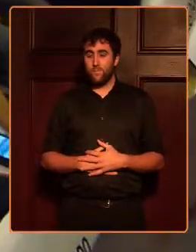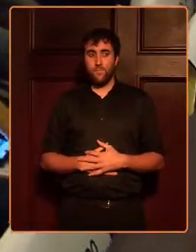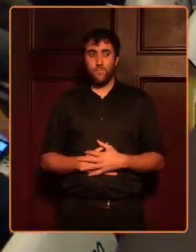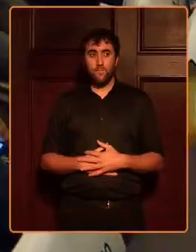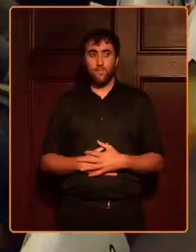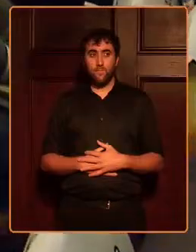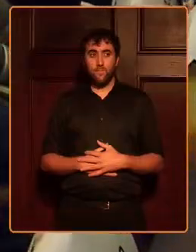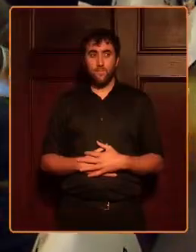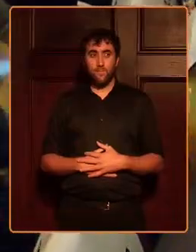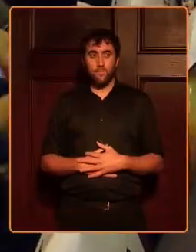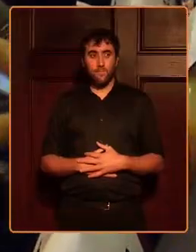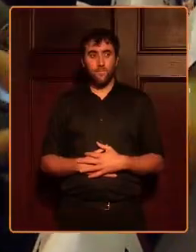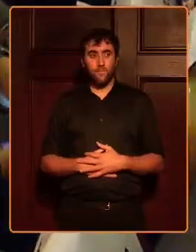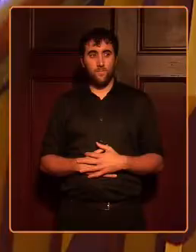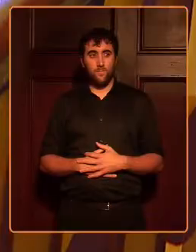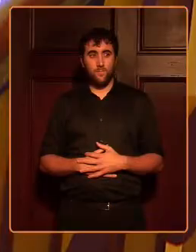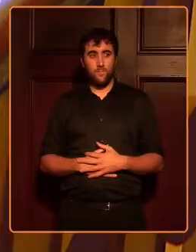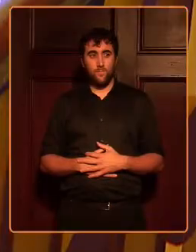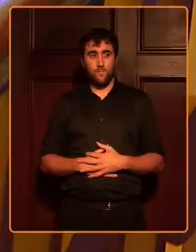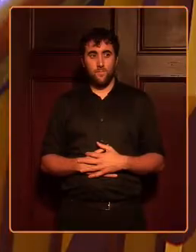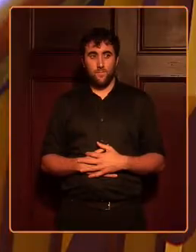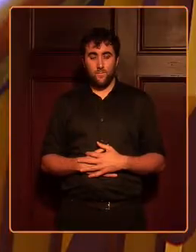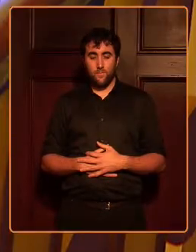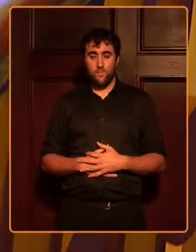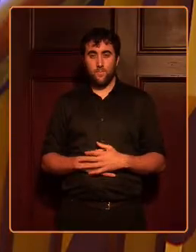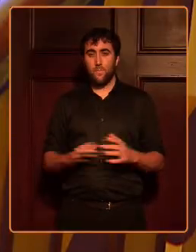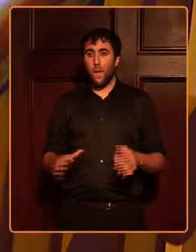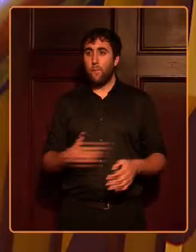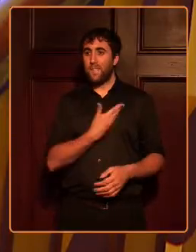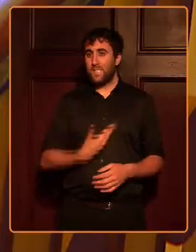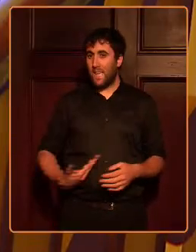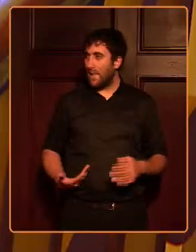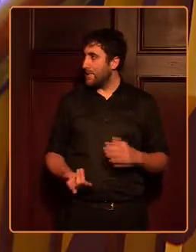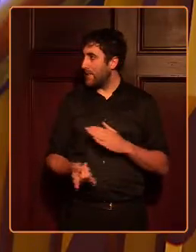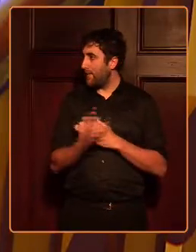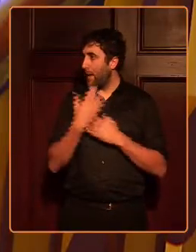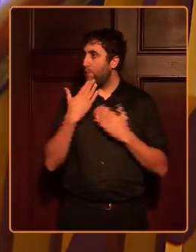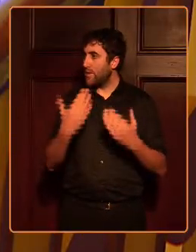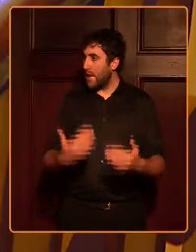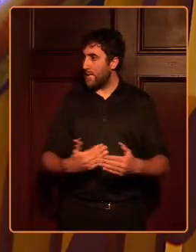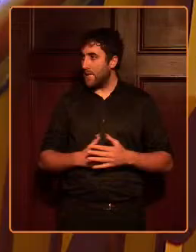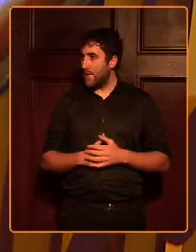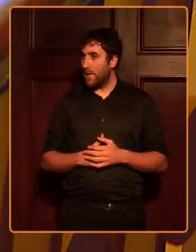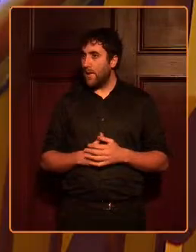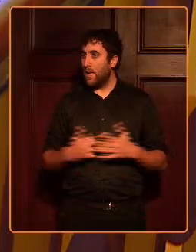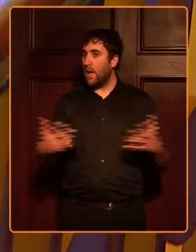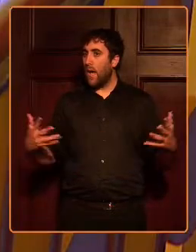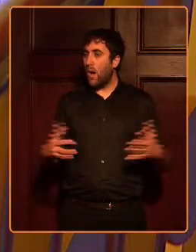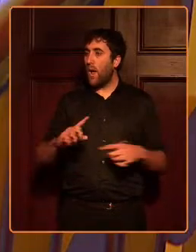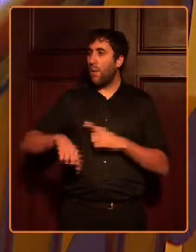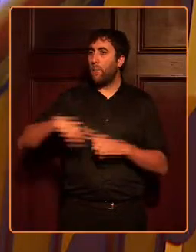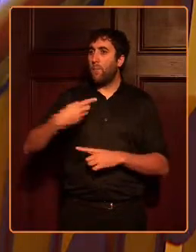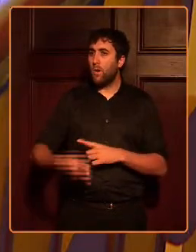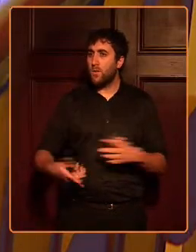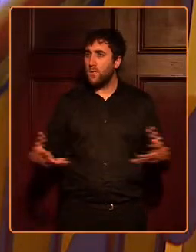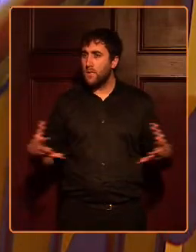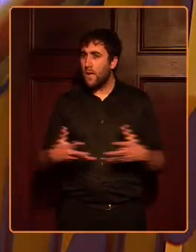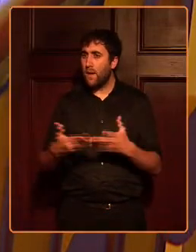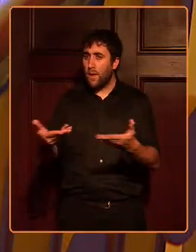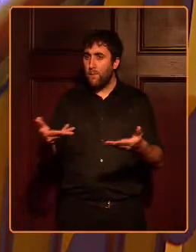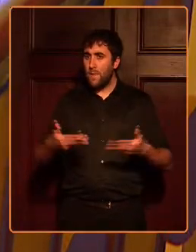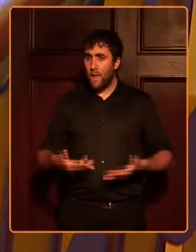Muchas gracias, Fiorella, presidenta de Ceibal. Dejamos por acá. Para nuestra próxima